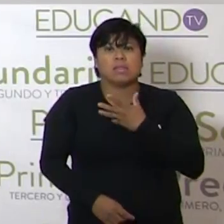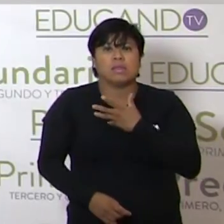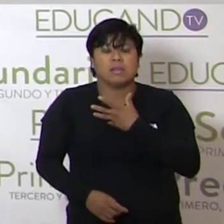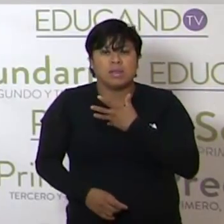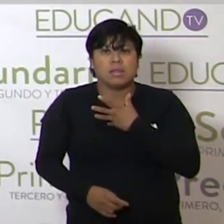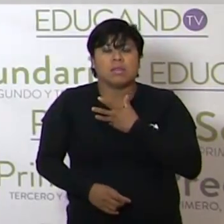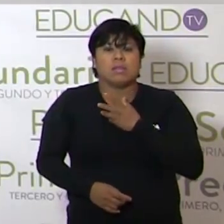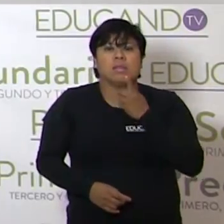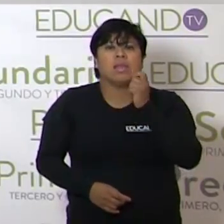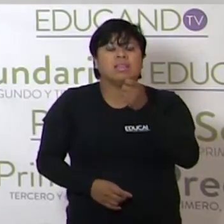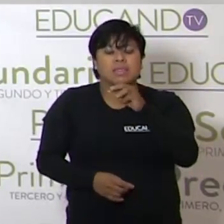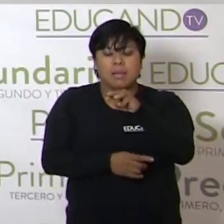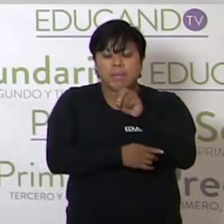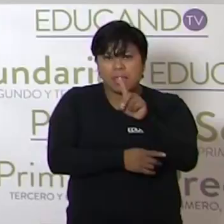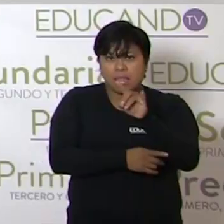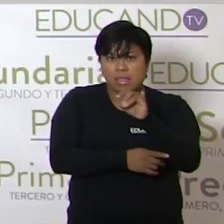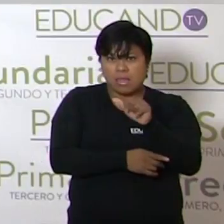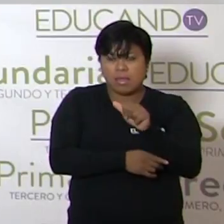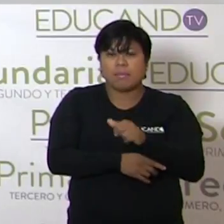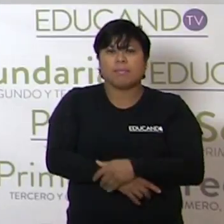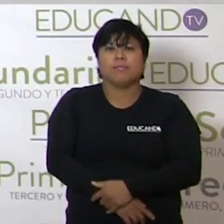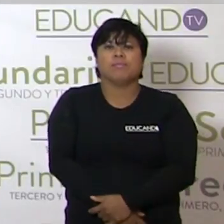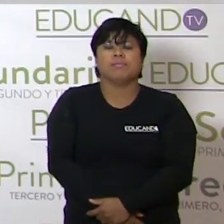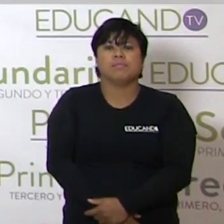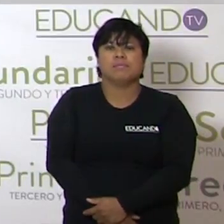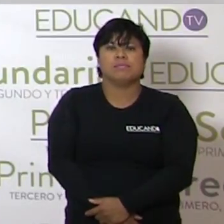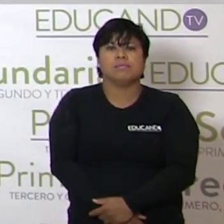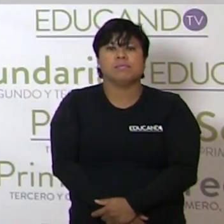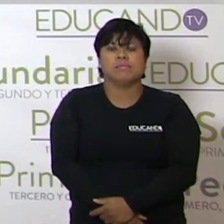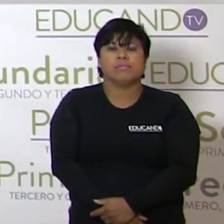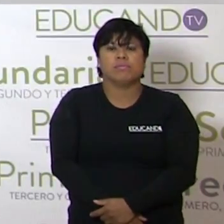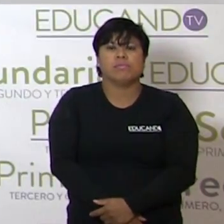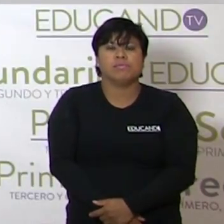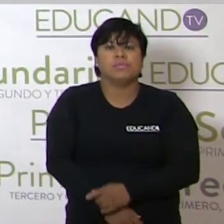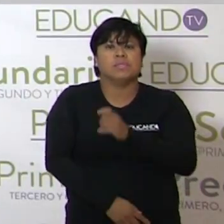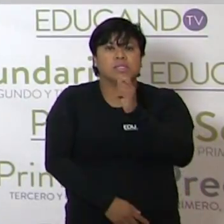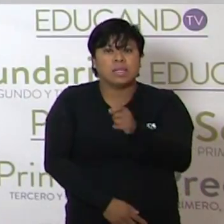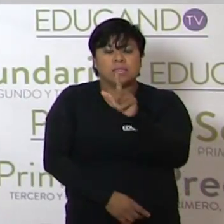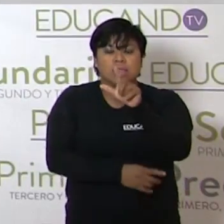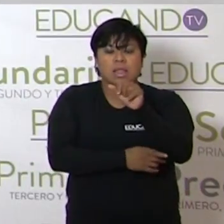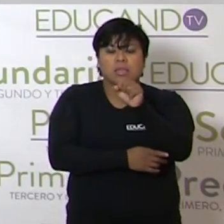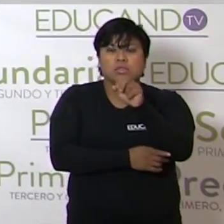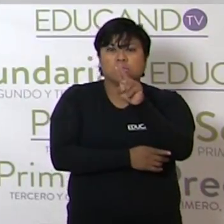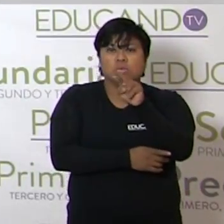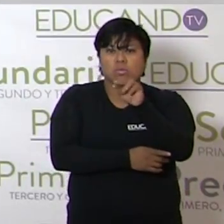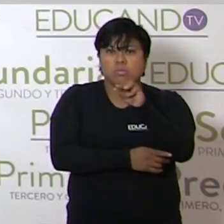en lo que es la media. Entonces es suma